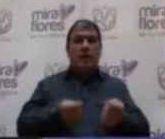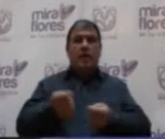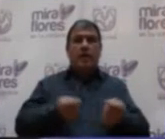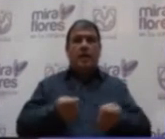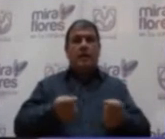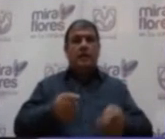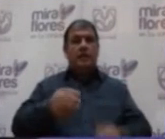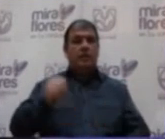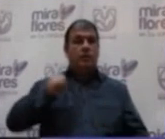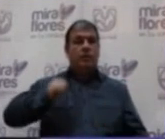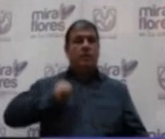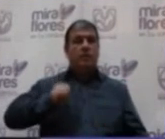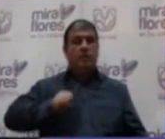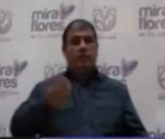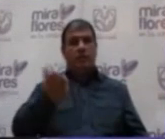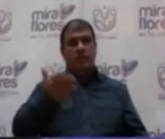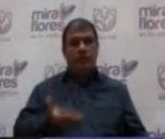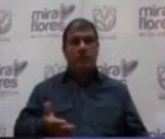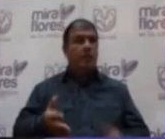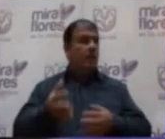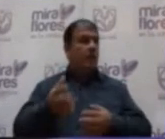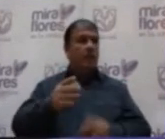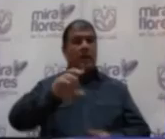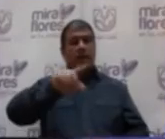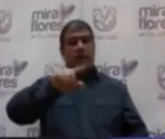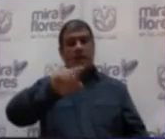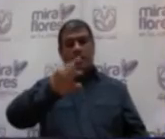le pediría al señor gerente municipal si nos puede dar algún detalle.